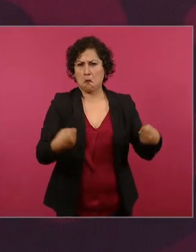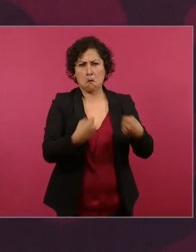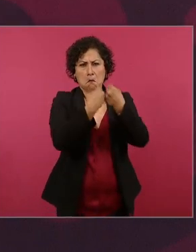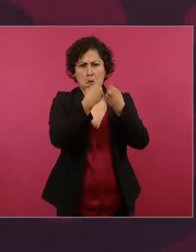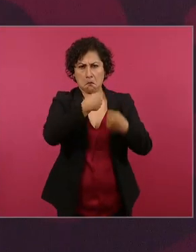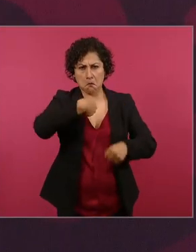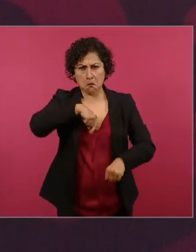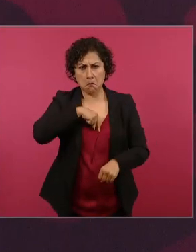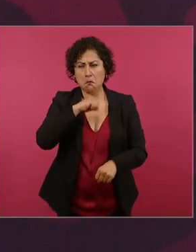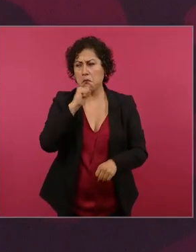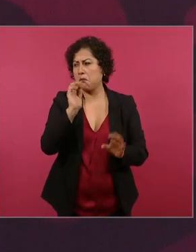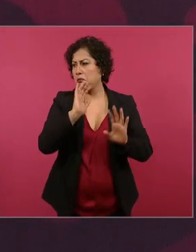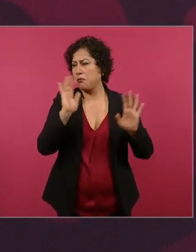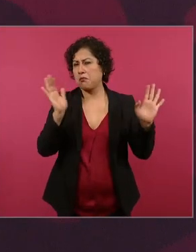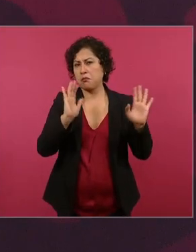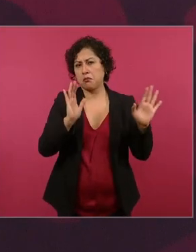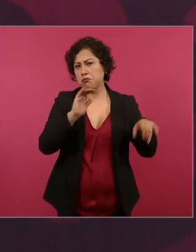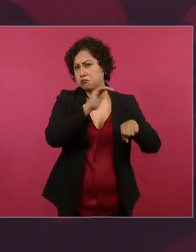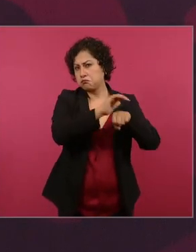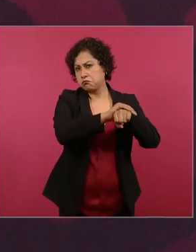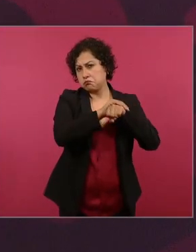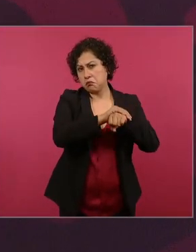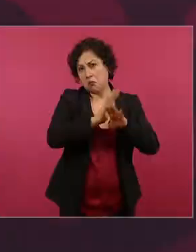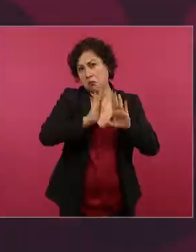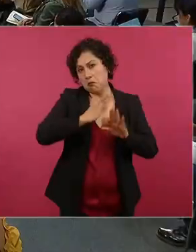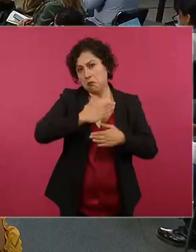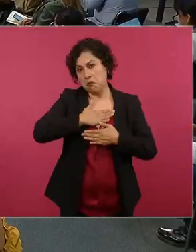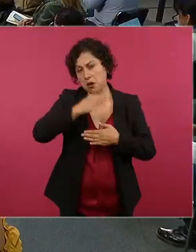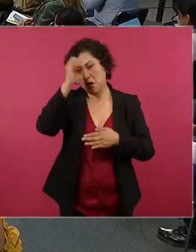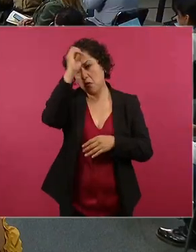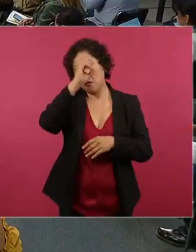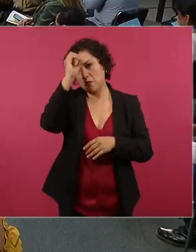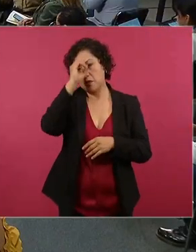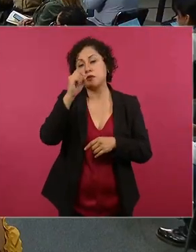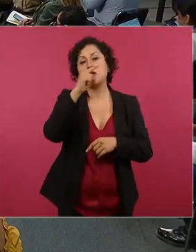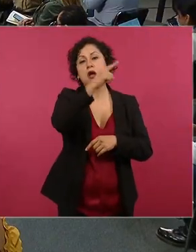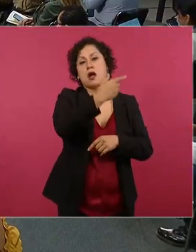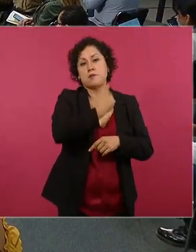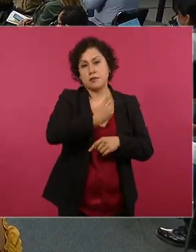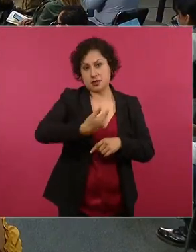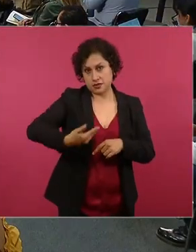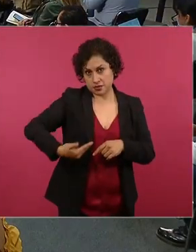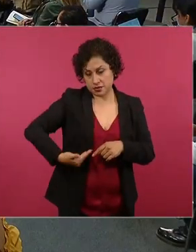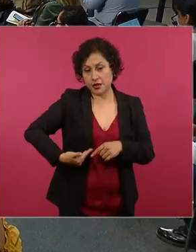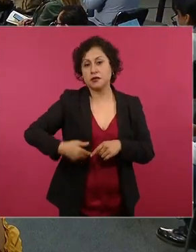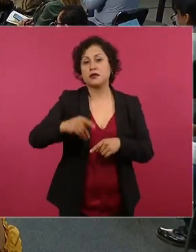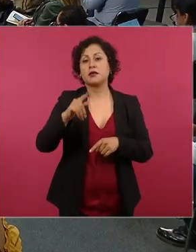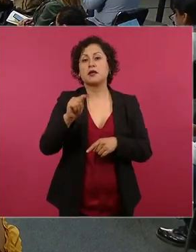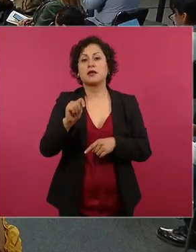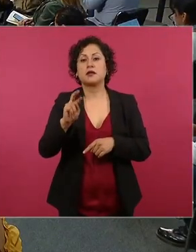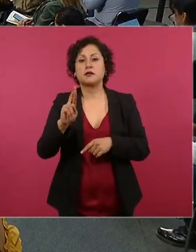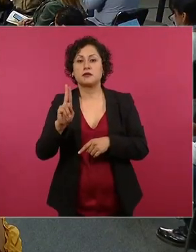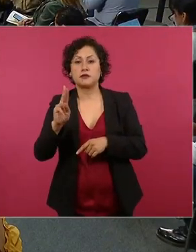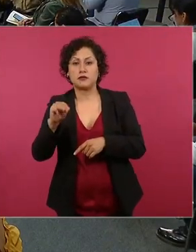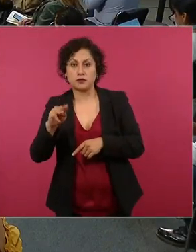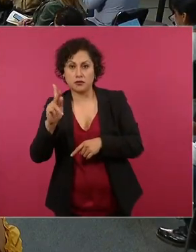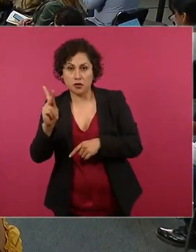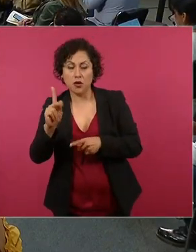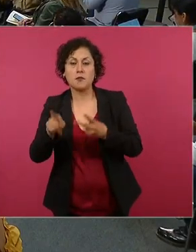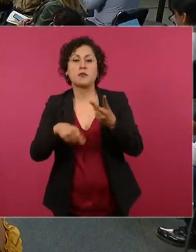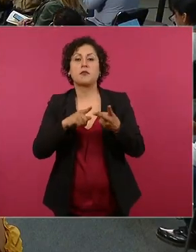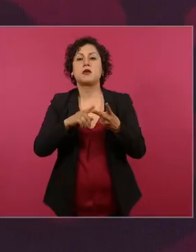amigos. Lo considero así. Tanto el presidente Trump como el presidente Biden. Pero